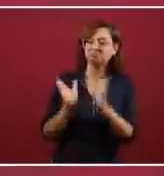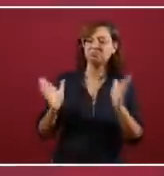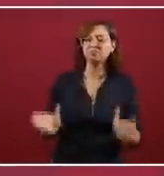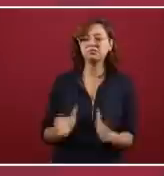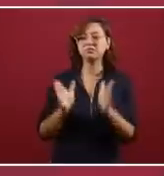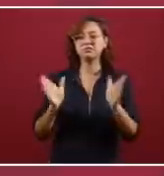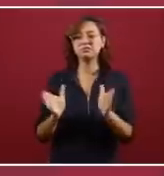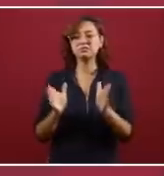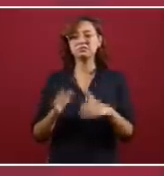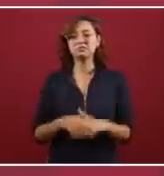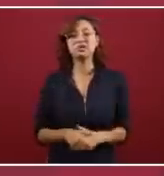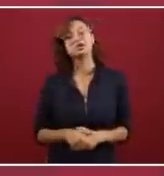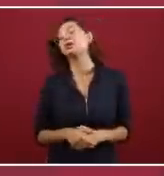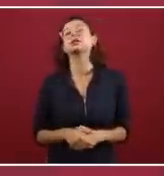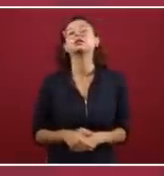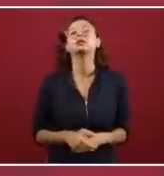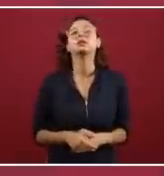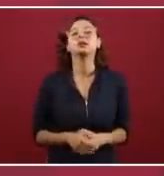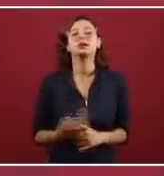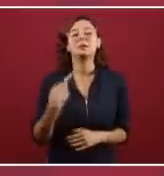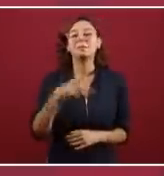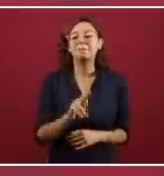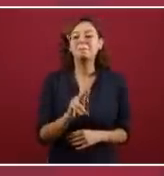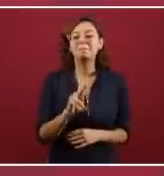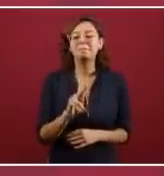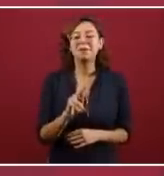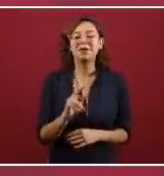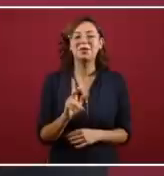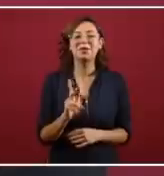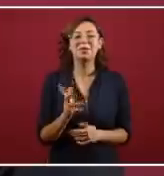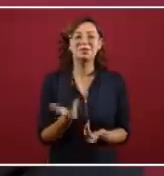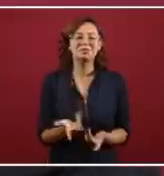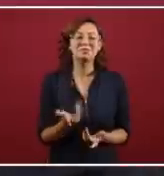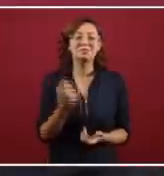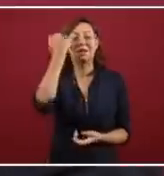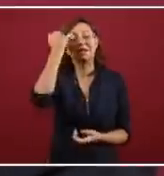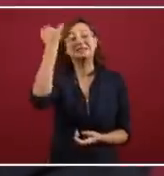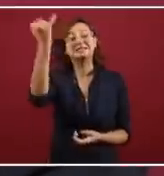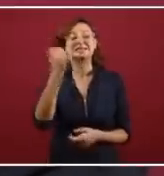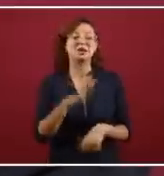todos lados. Fíjense el daño que nos ha hecho la corrupción.